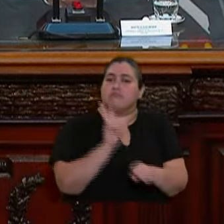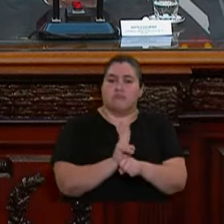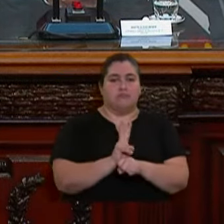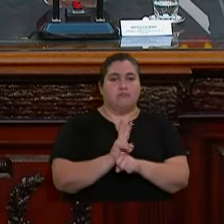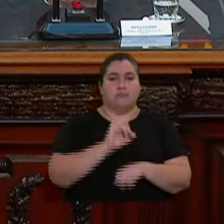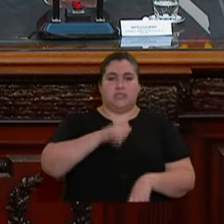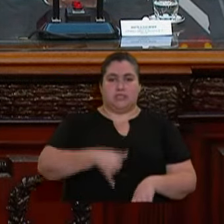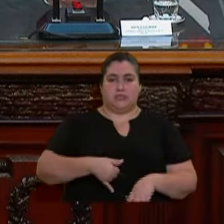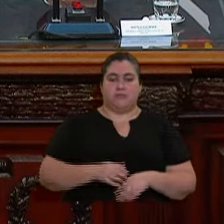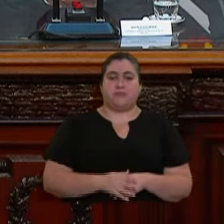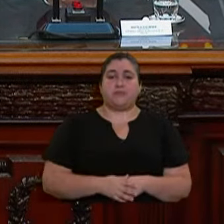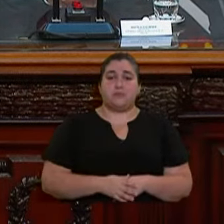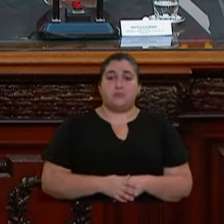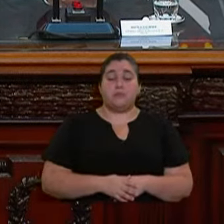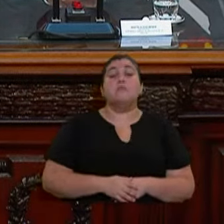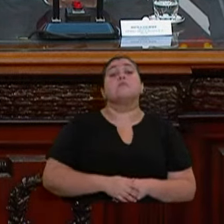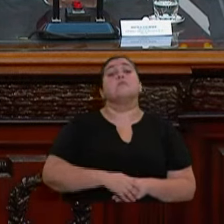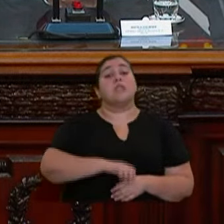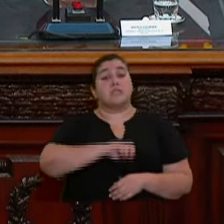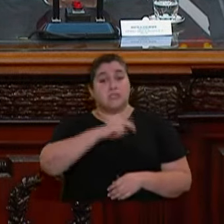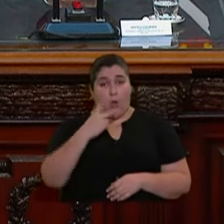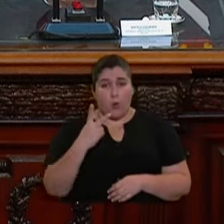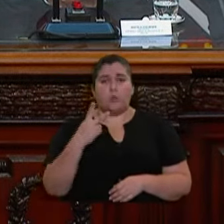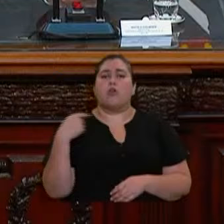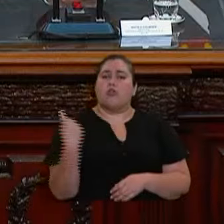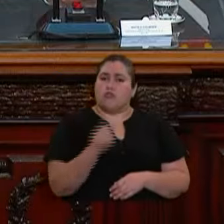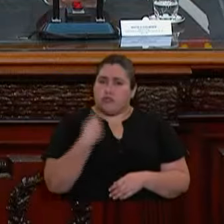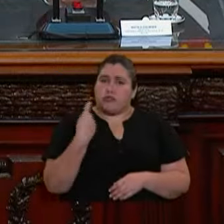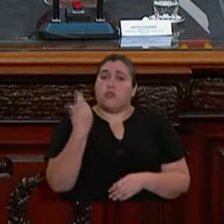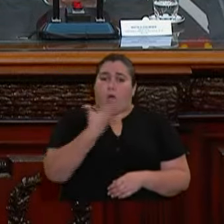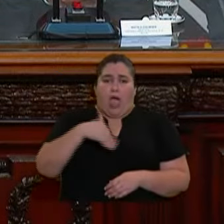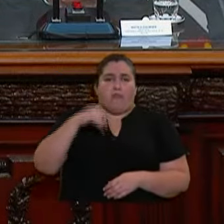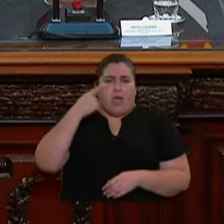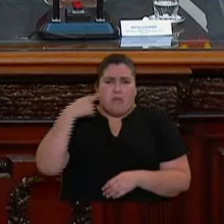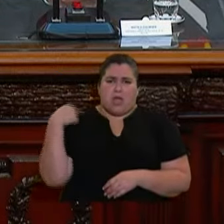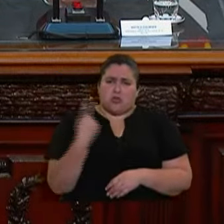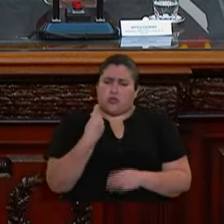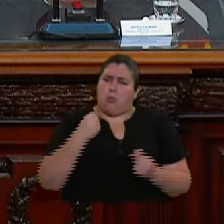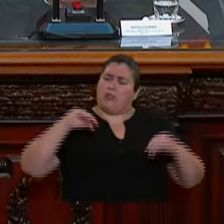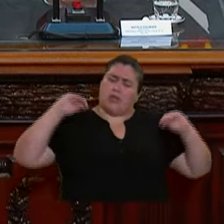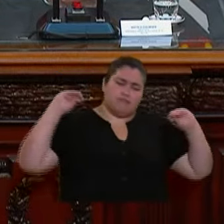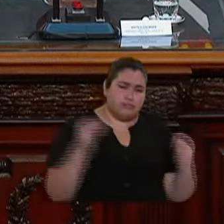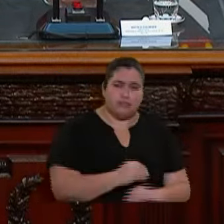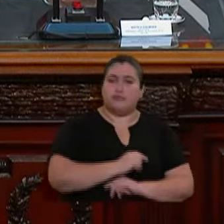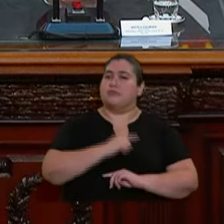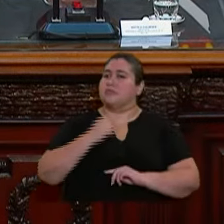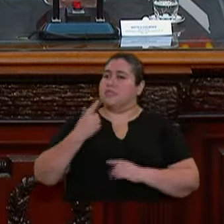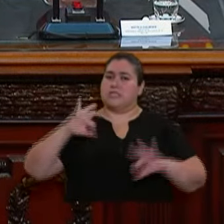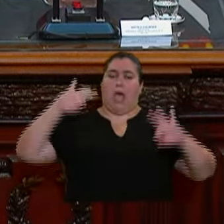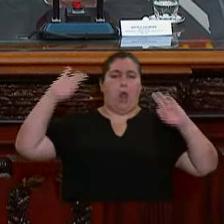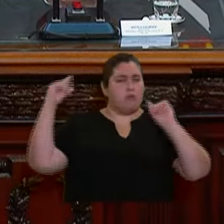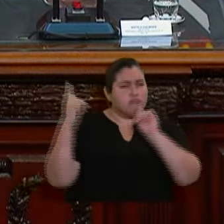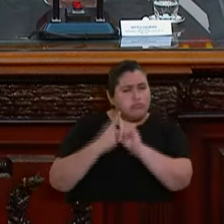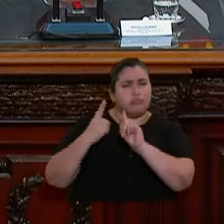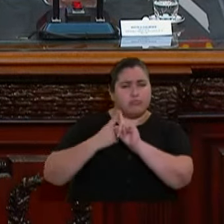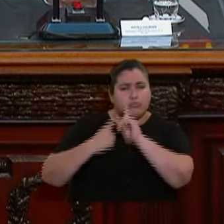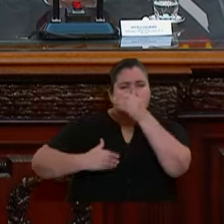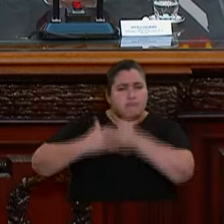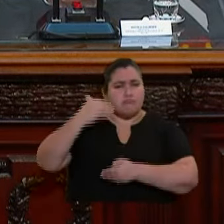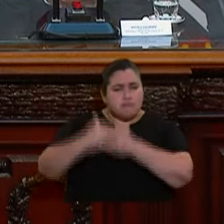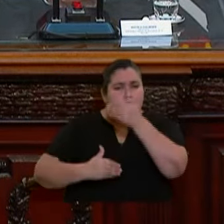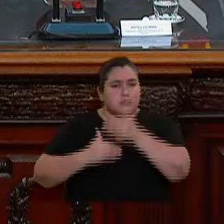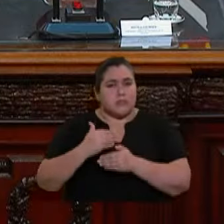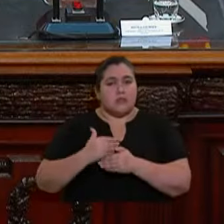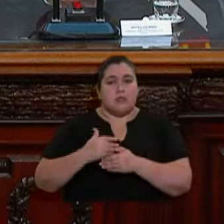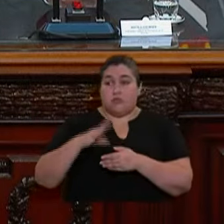pagan. Segundo, evitamos el default con el FMI y otros organismos multilaterales en el que íbamos a caer a